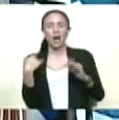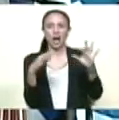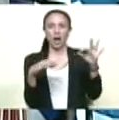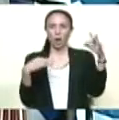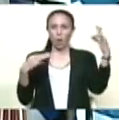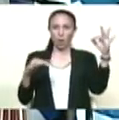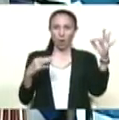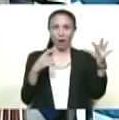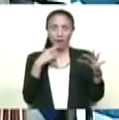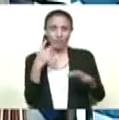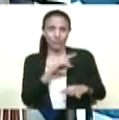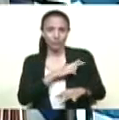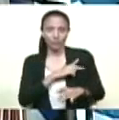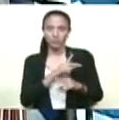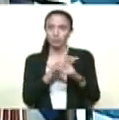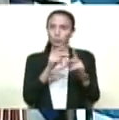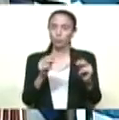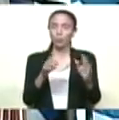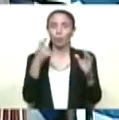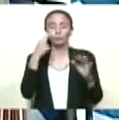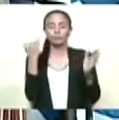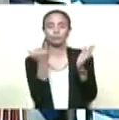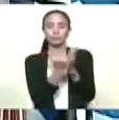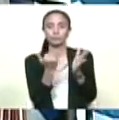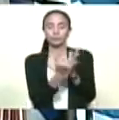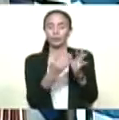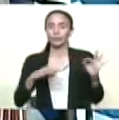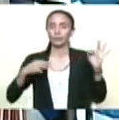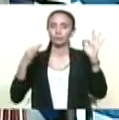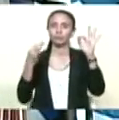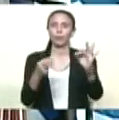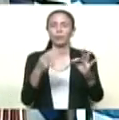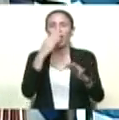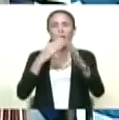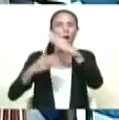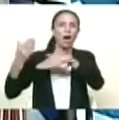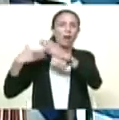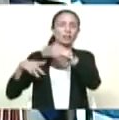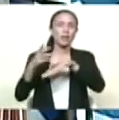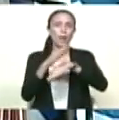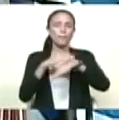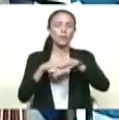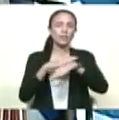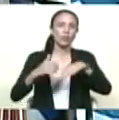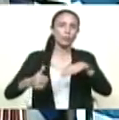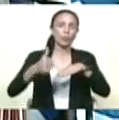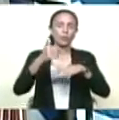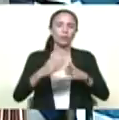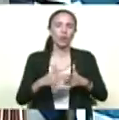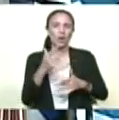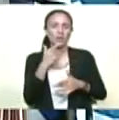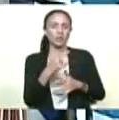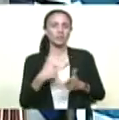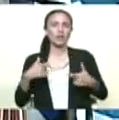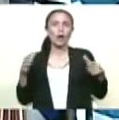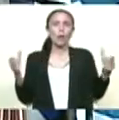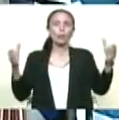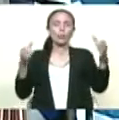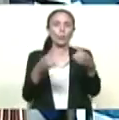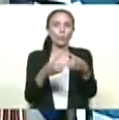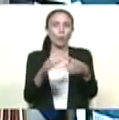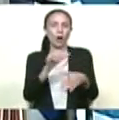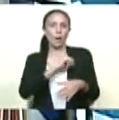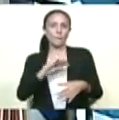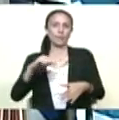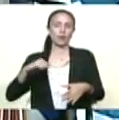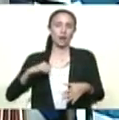montajes esa época de un ministerio público con una ex titular que tenía un bufete privado para